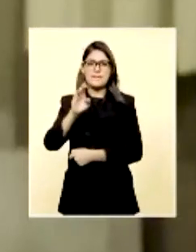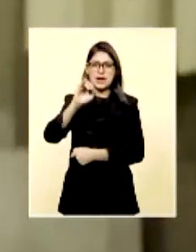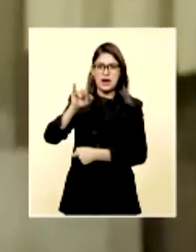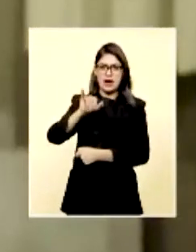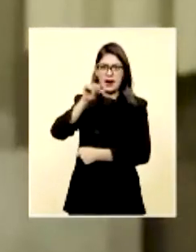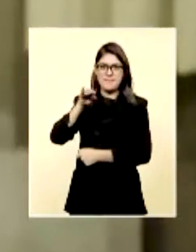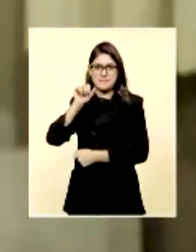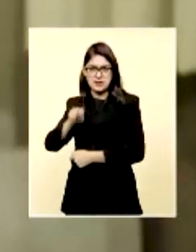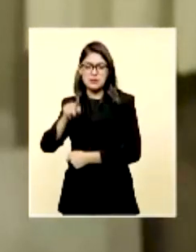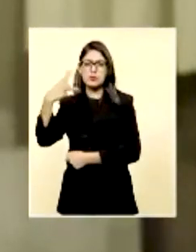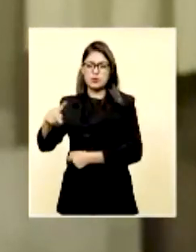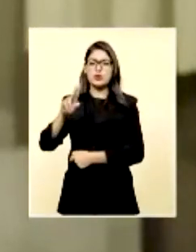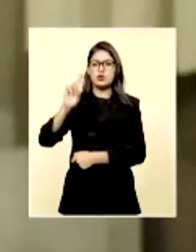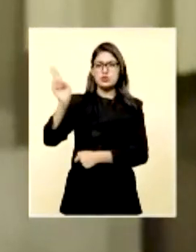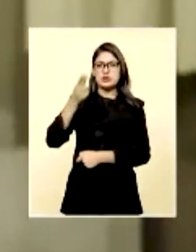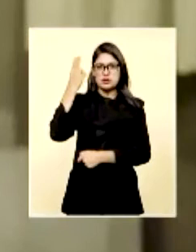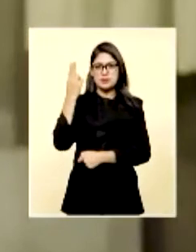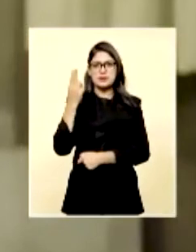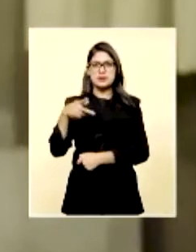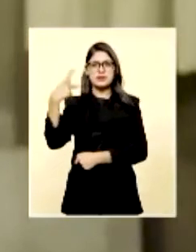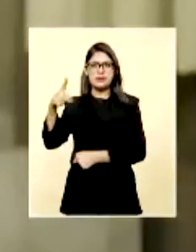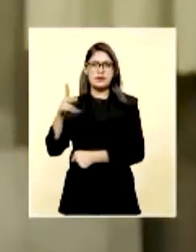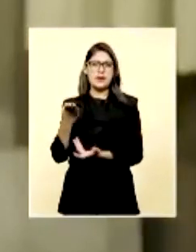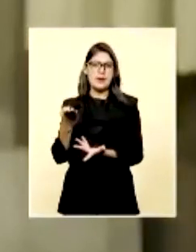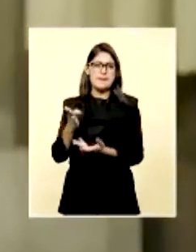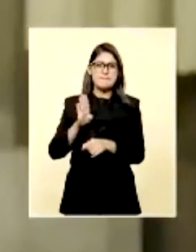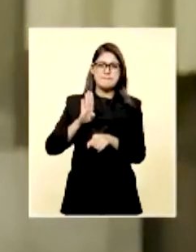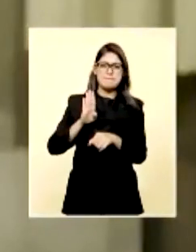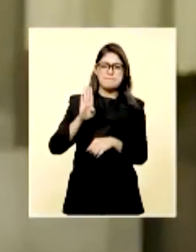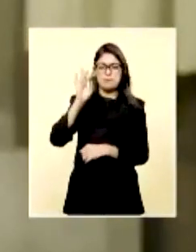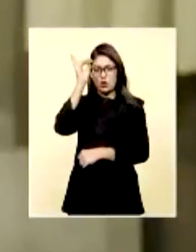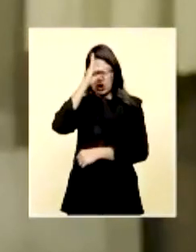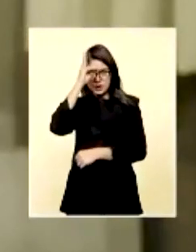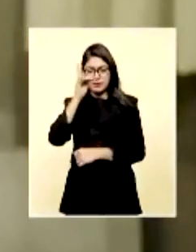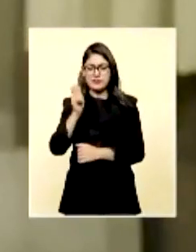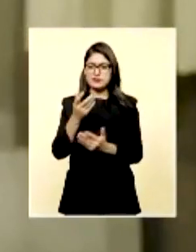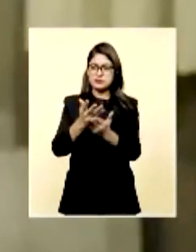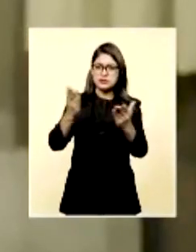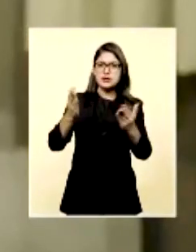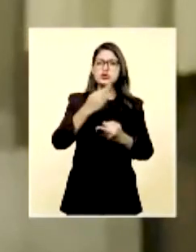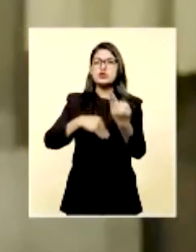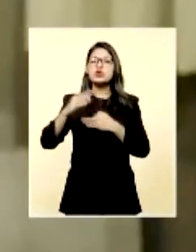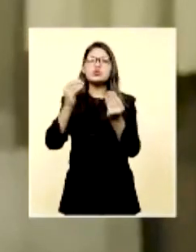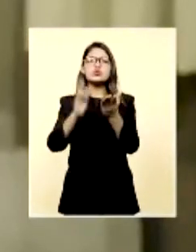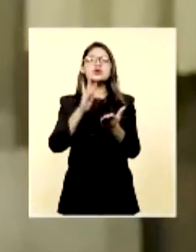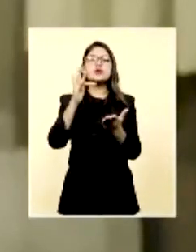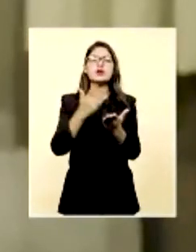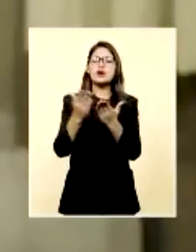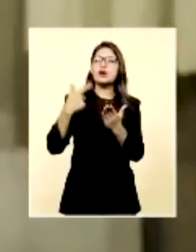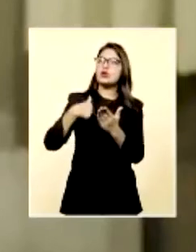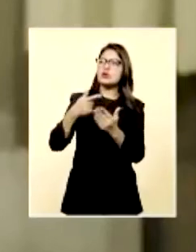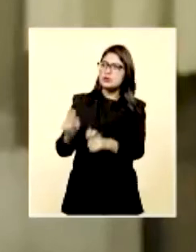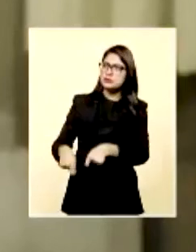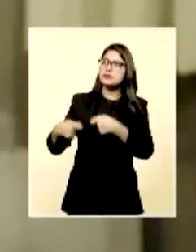de Brasil y presidente de la Comisión de Derecho Ambiental. Muchísimas gracias a todos por acompañarnos y paso la